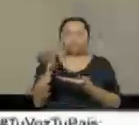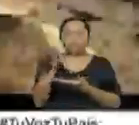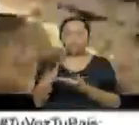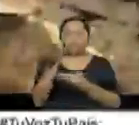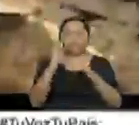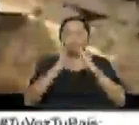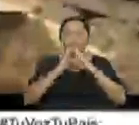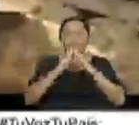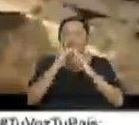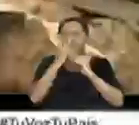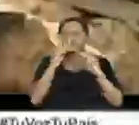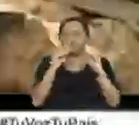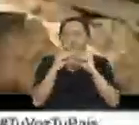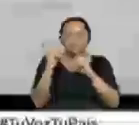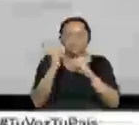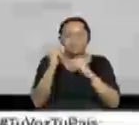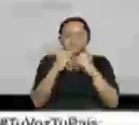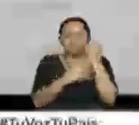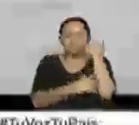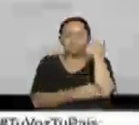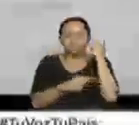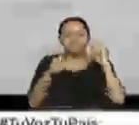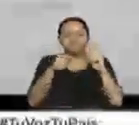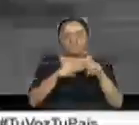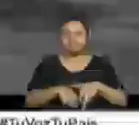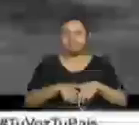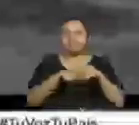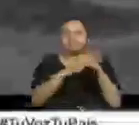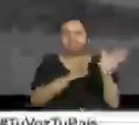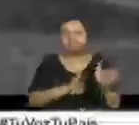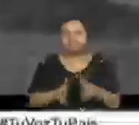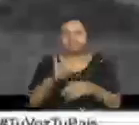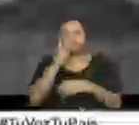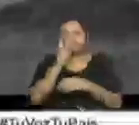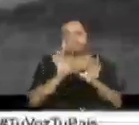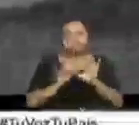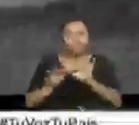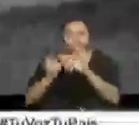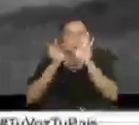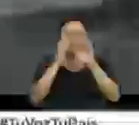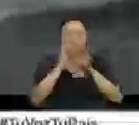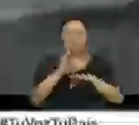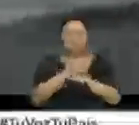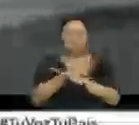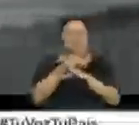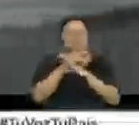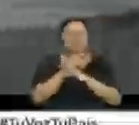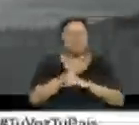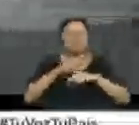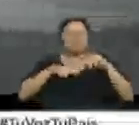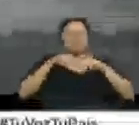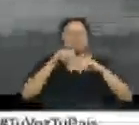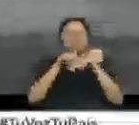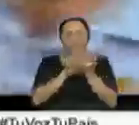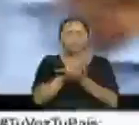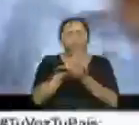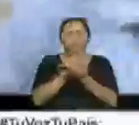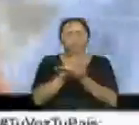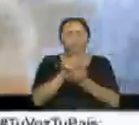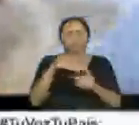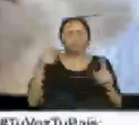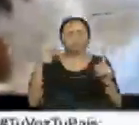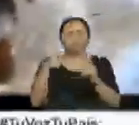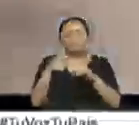los sectores más necesitados e inicia un plan para intervenir la vetusta infraestructura escolar. Por